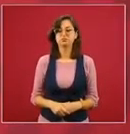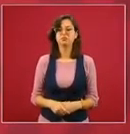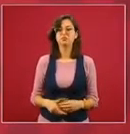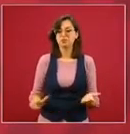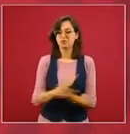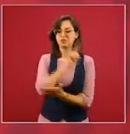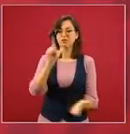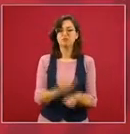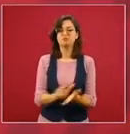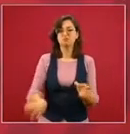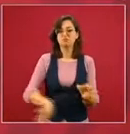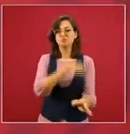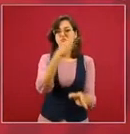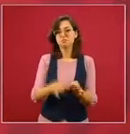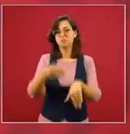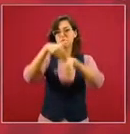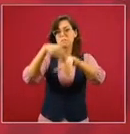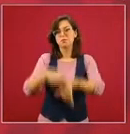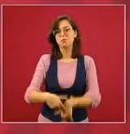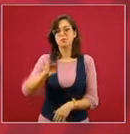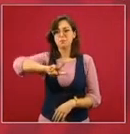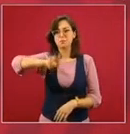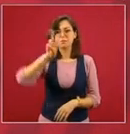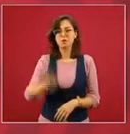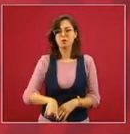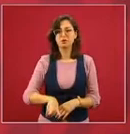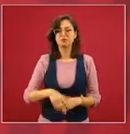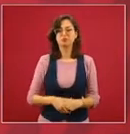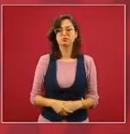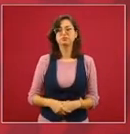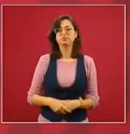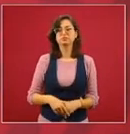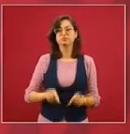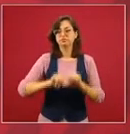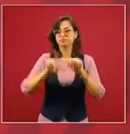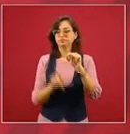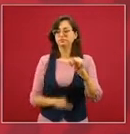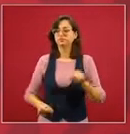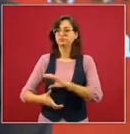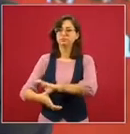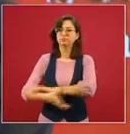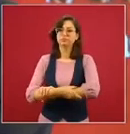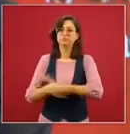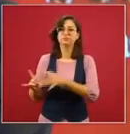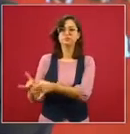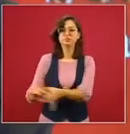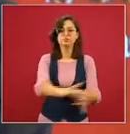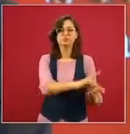de Derecho, un México fraterno, humanitario,